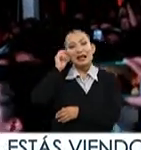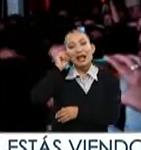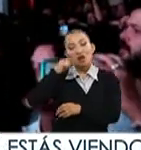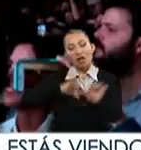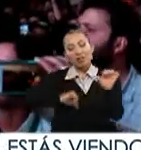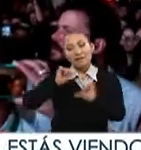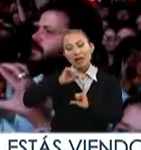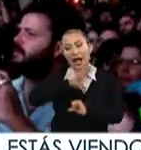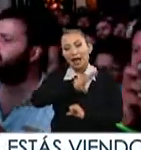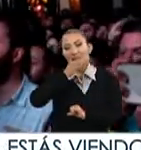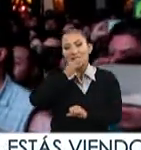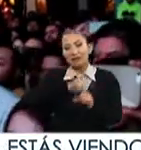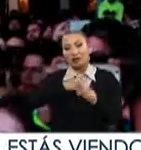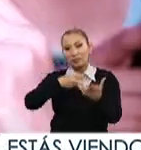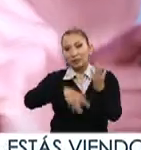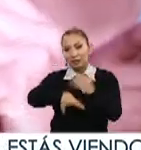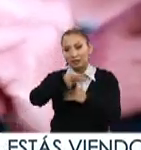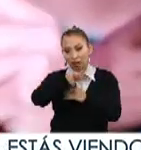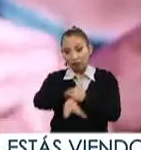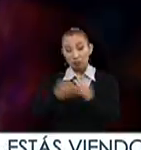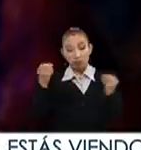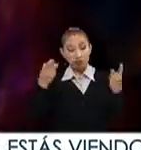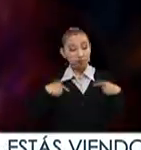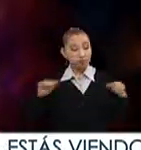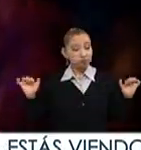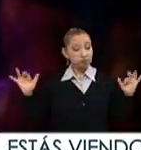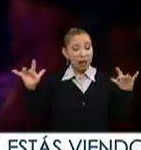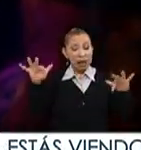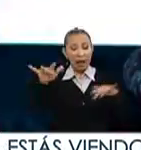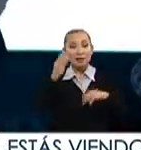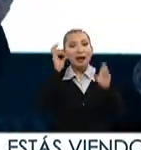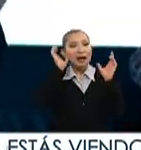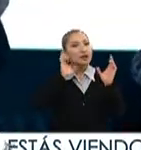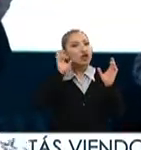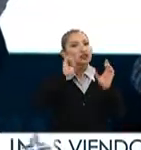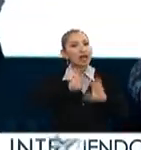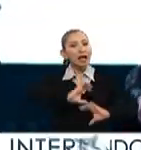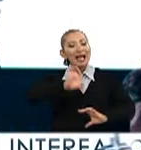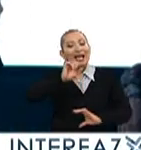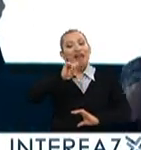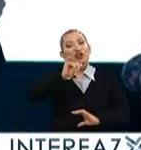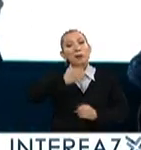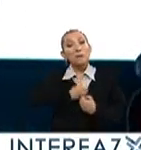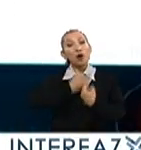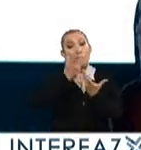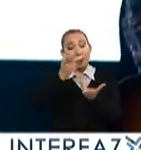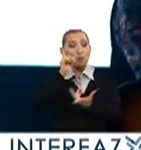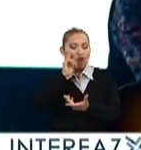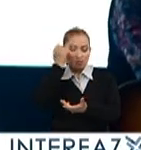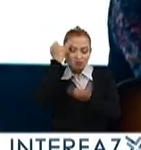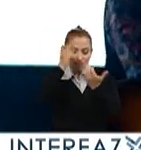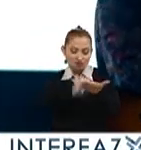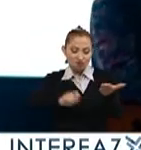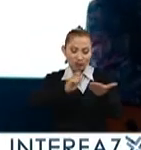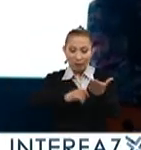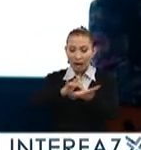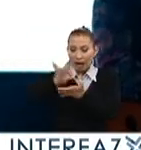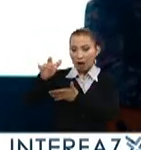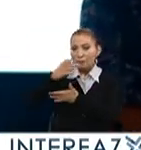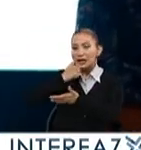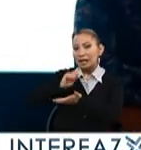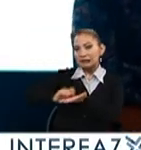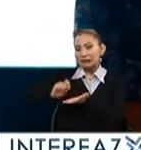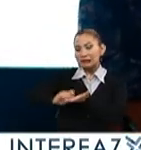esperadas del Hey Festival 2018. Cientos de personas se dieron cita para escuchar Hecatombe, poema que Smith creó para agradecer al escritor